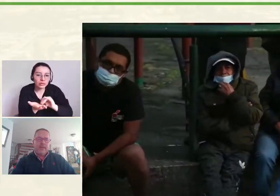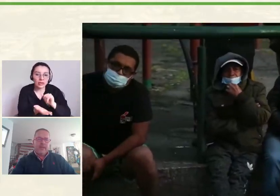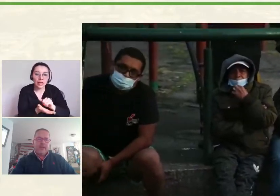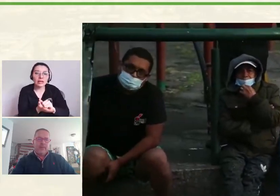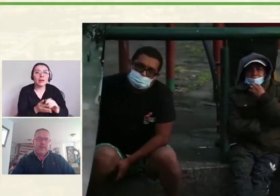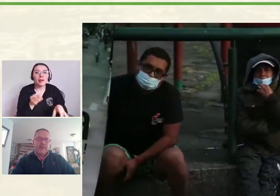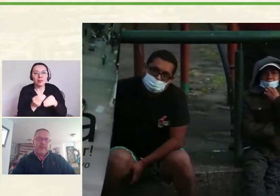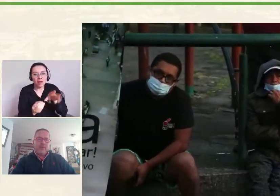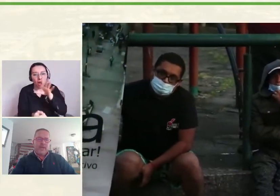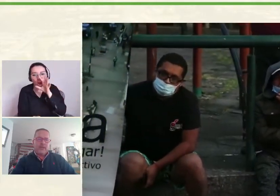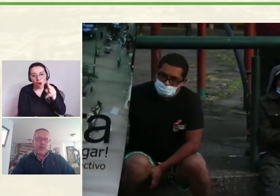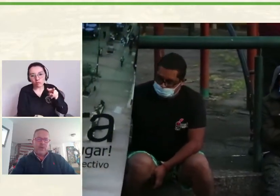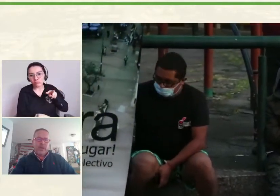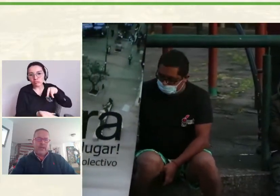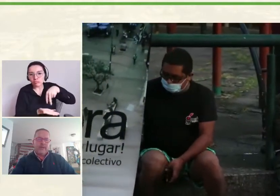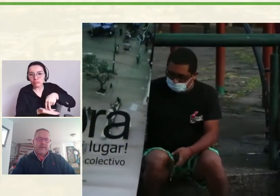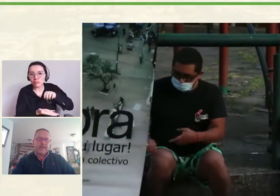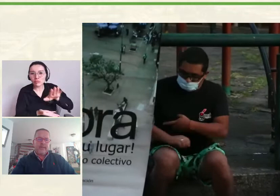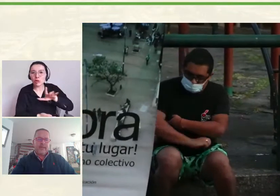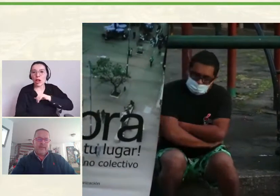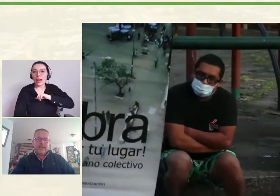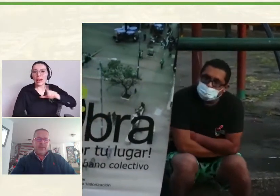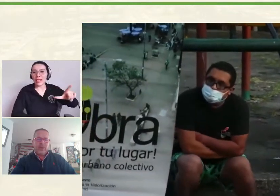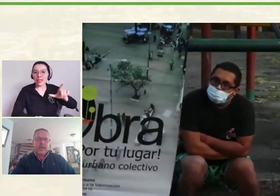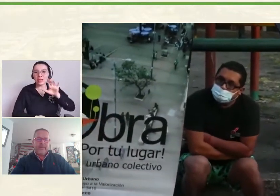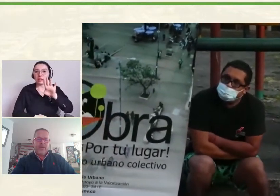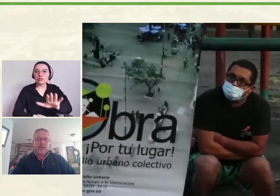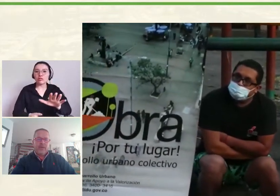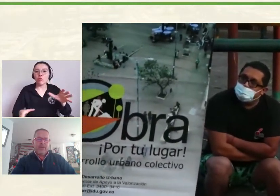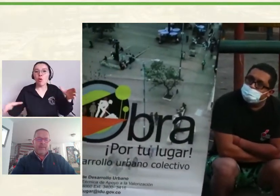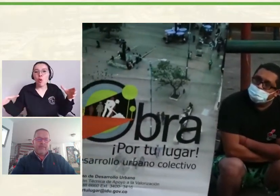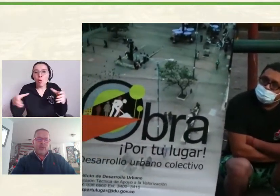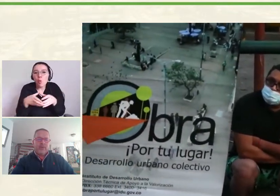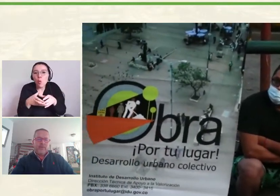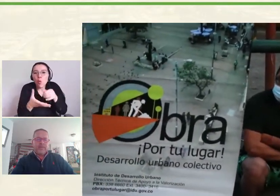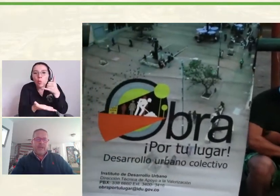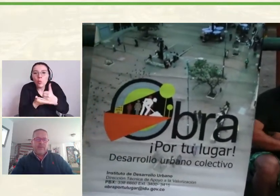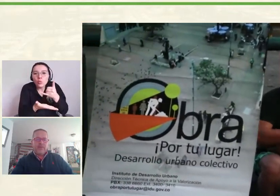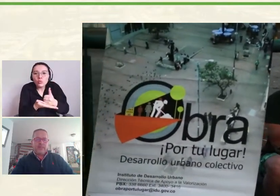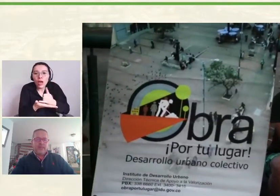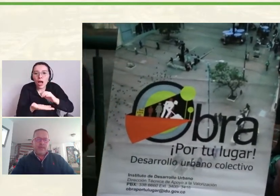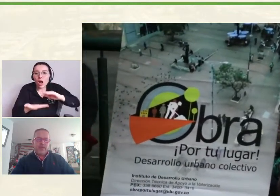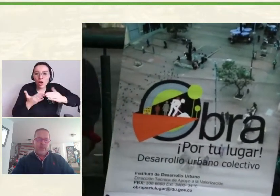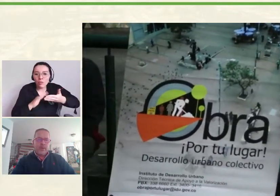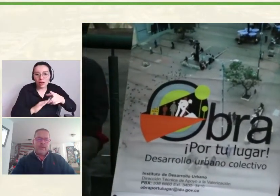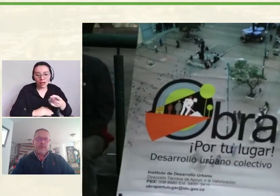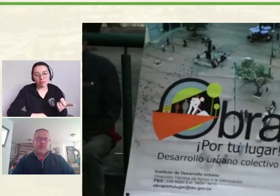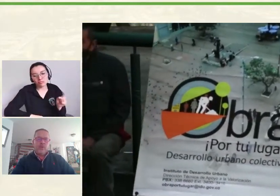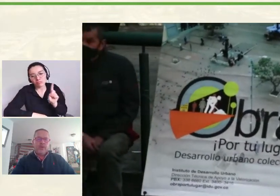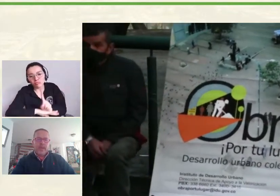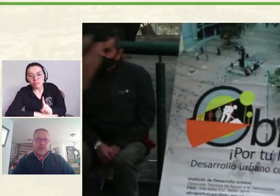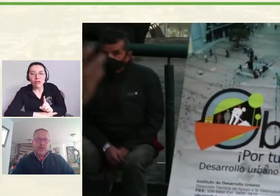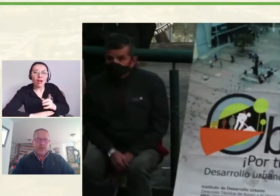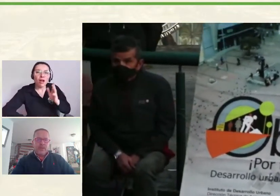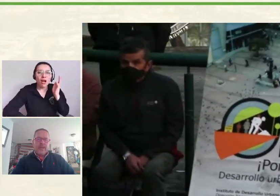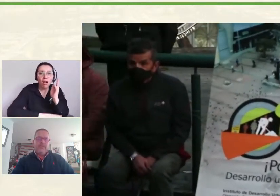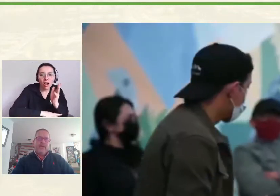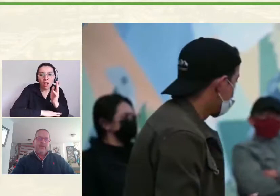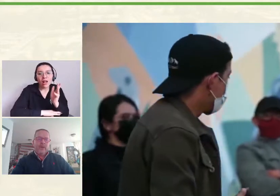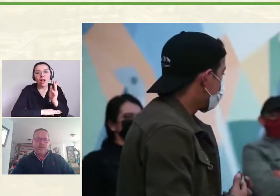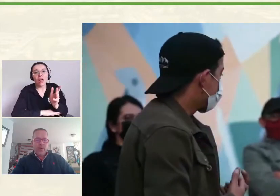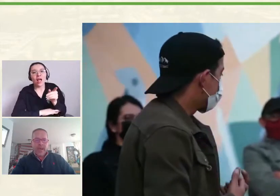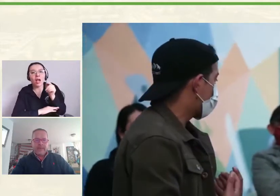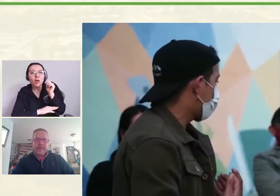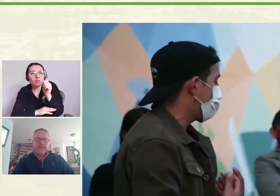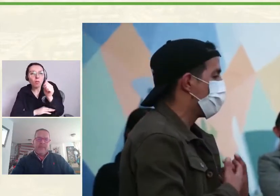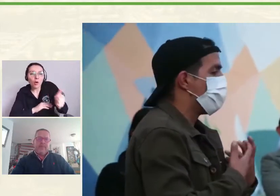líder, del presidente de la Junta de Acción Comunal, que es este señor Camilo, donde pues estábamos presentando el proyecto, escuchándolos,